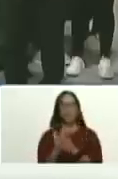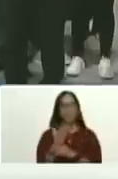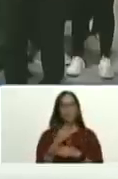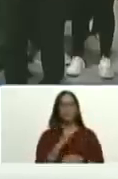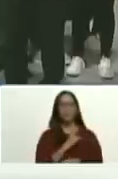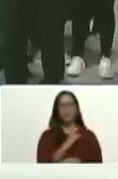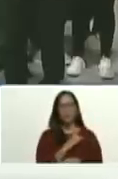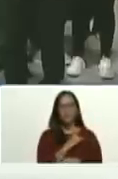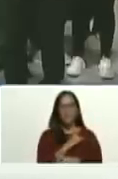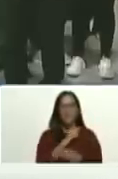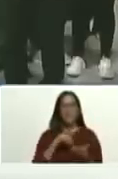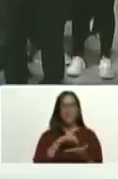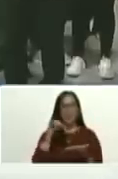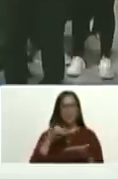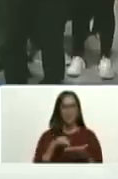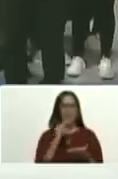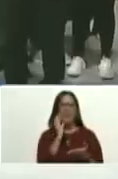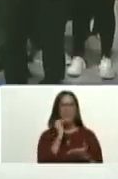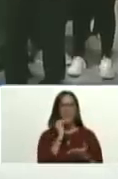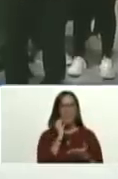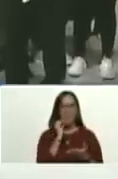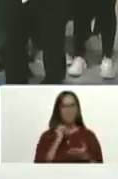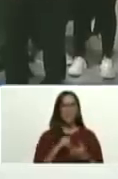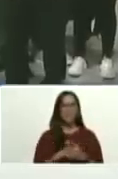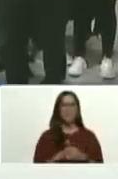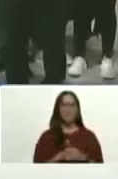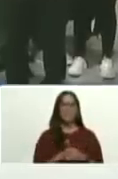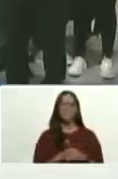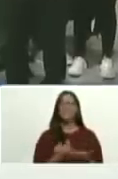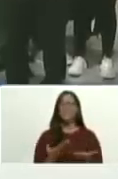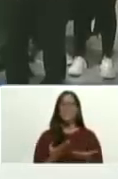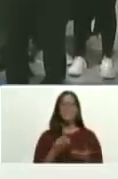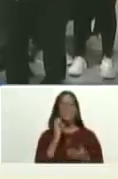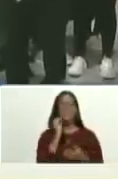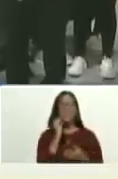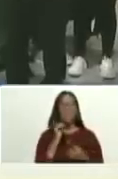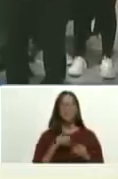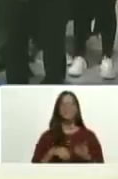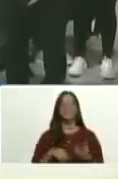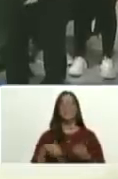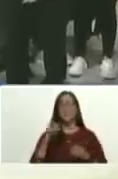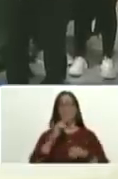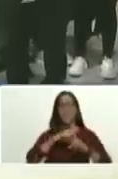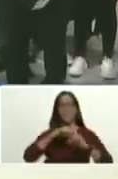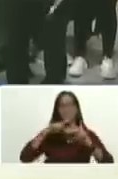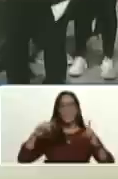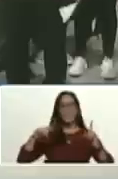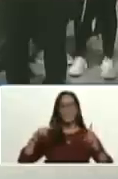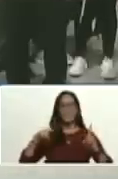Universidad Nacional Experimental de las Especialidades Eléctricas.